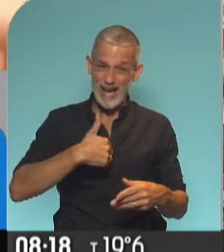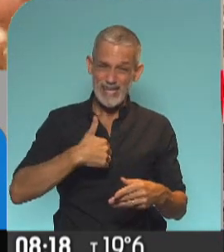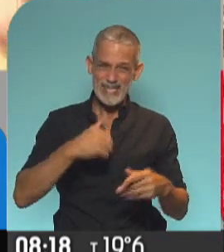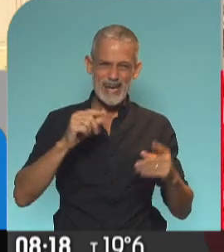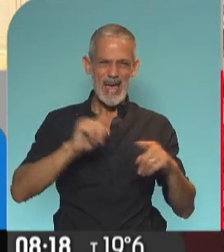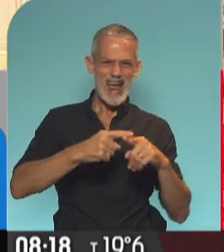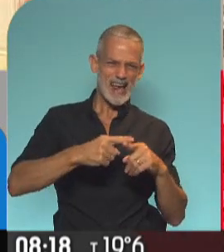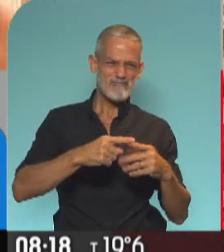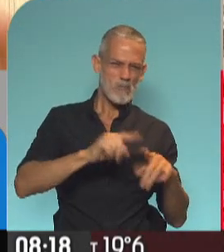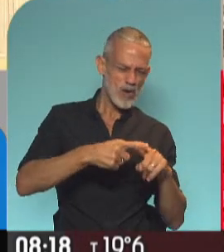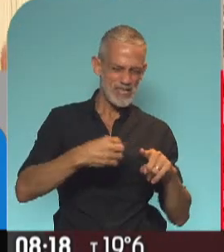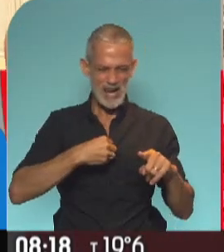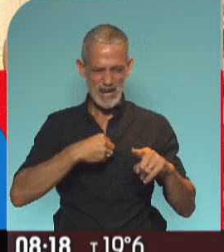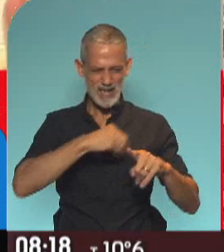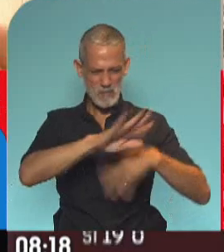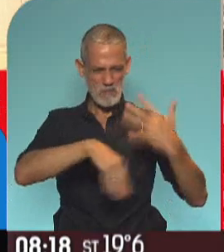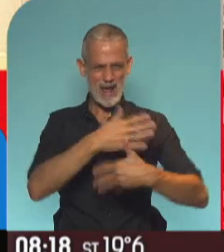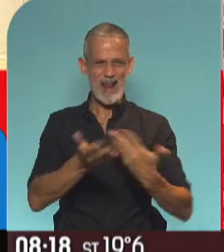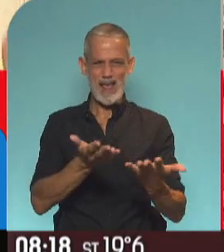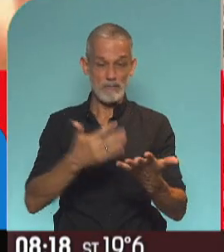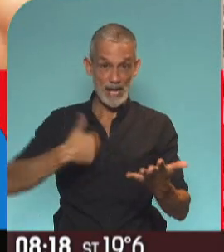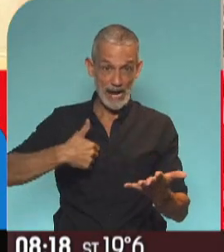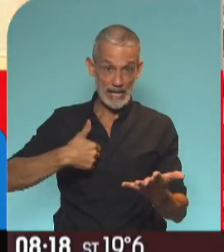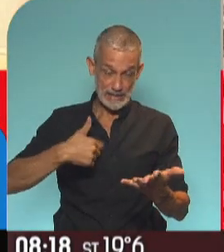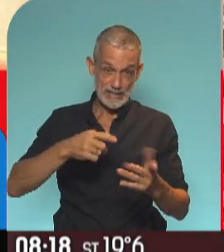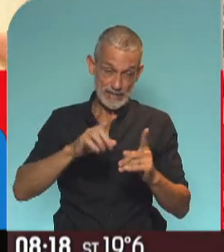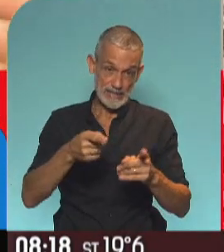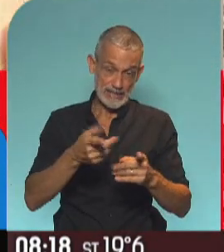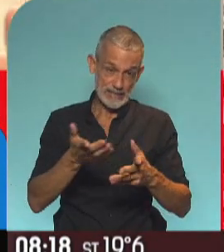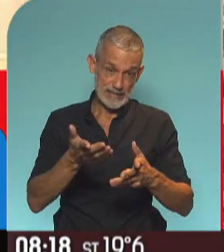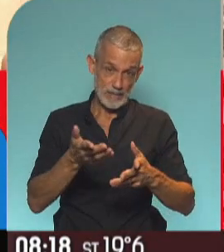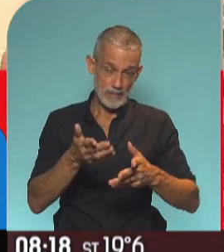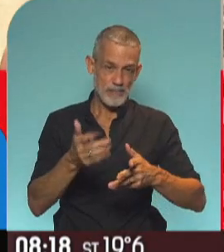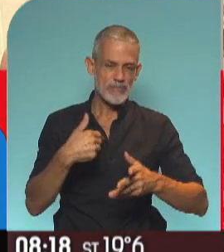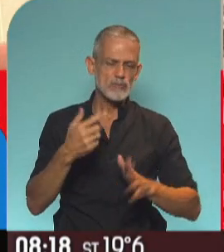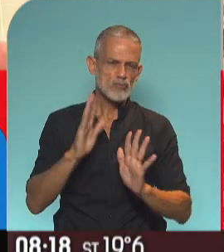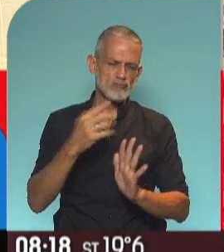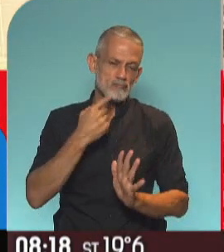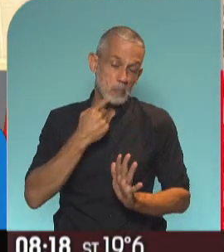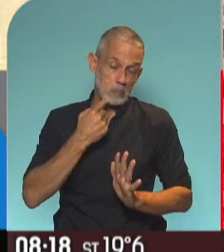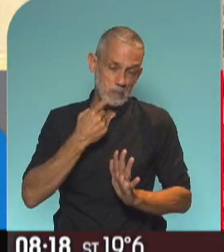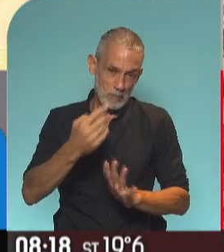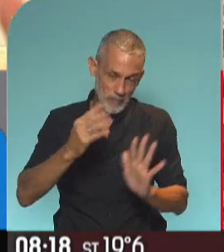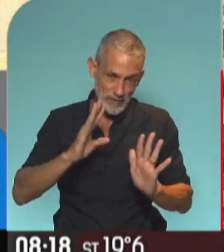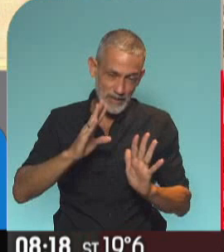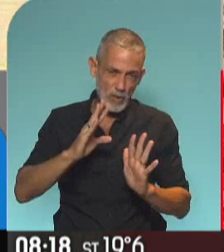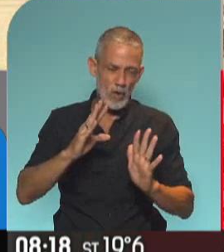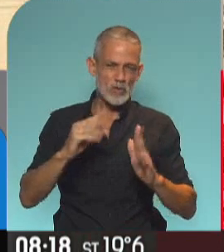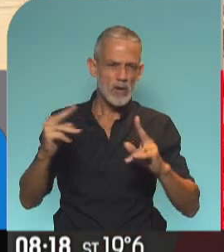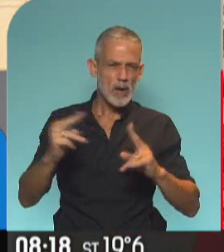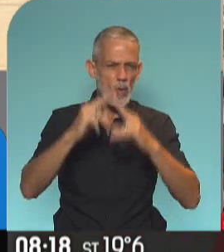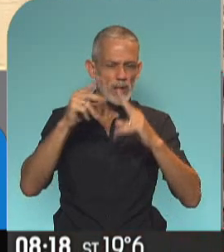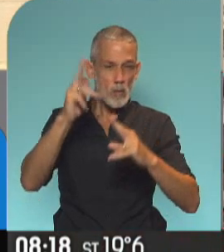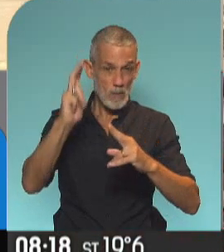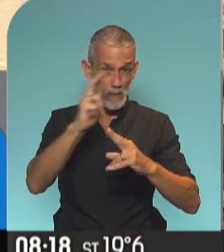y cómo ese religioso está presente en Argentina y a nivel, y yo más le diría, estos encuentros que el Papa